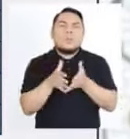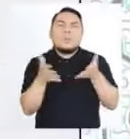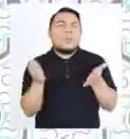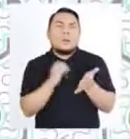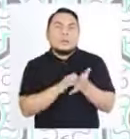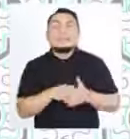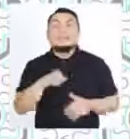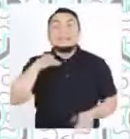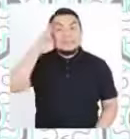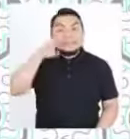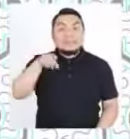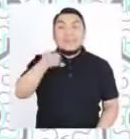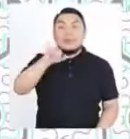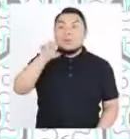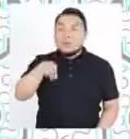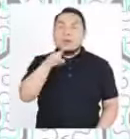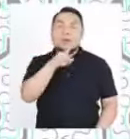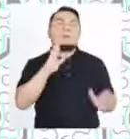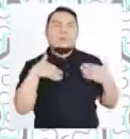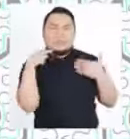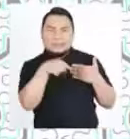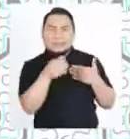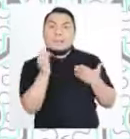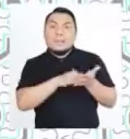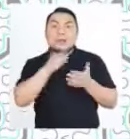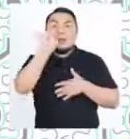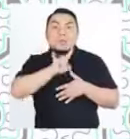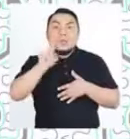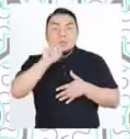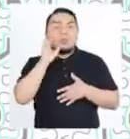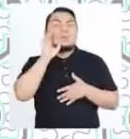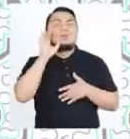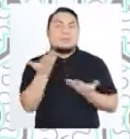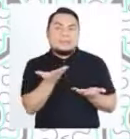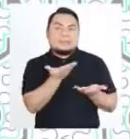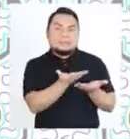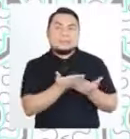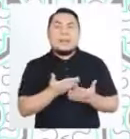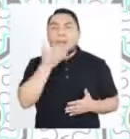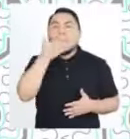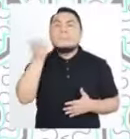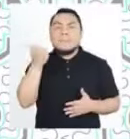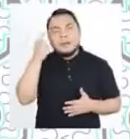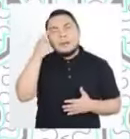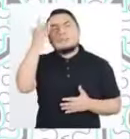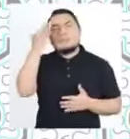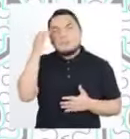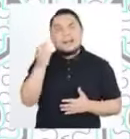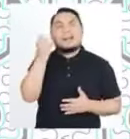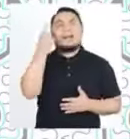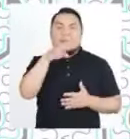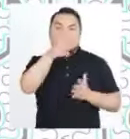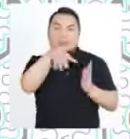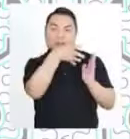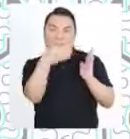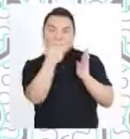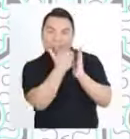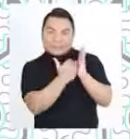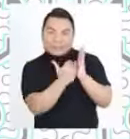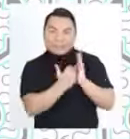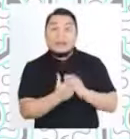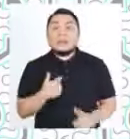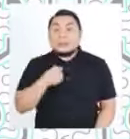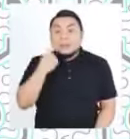nutrientes. Sí, tienes razón, Juan. Eso podría ser más útil y por eso un mejor criterio para el